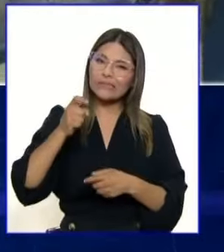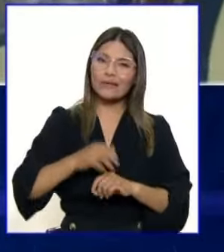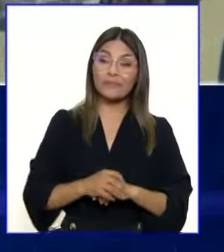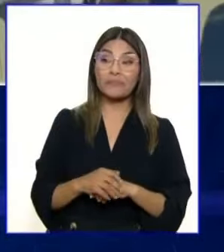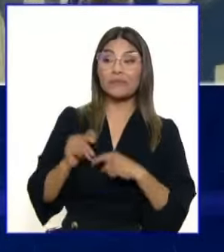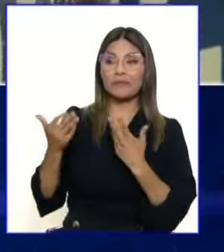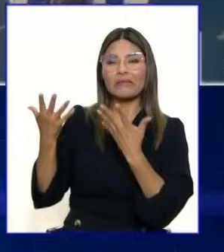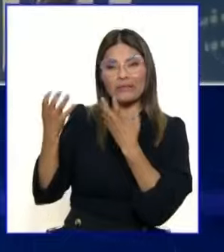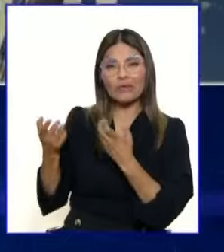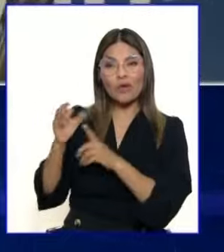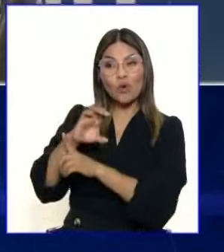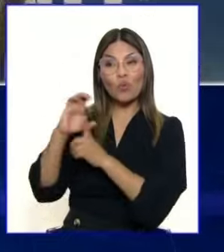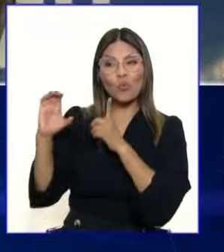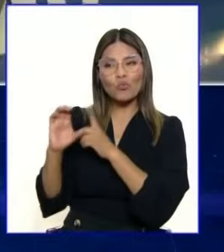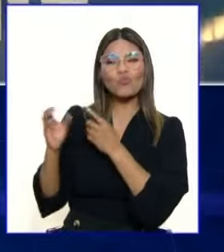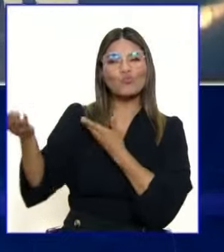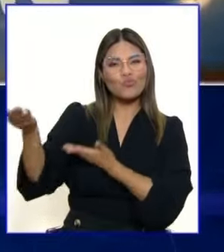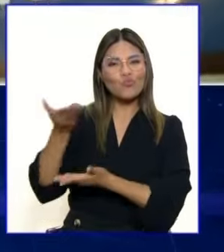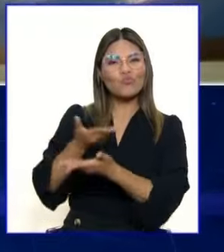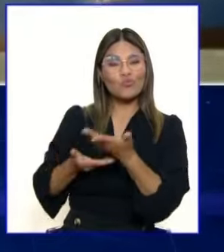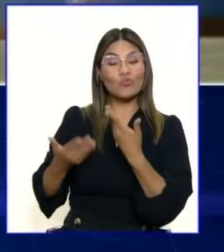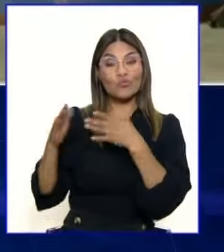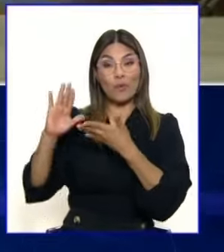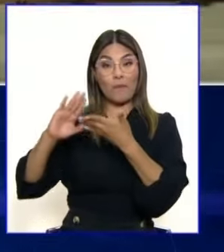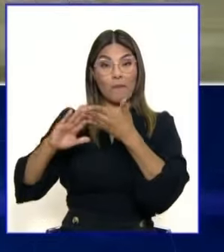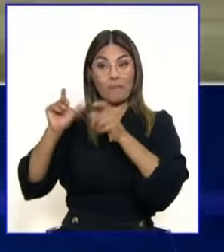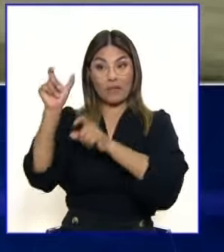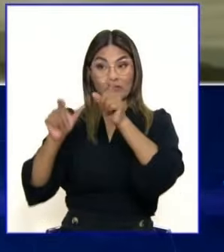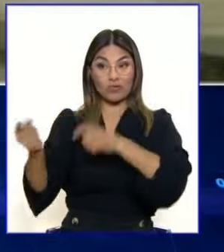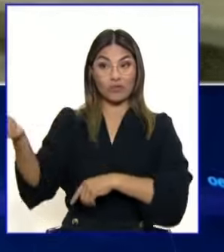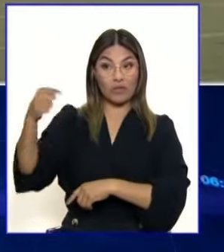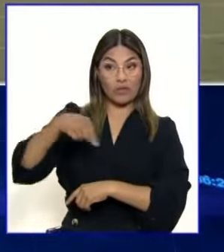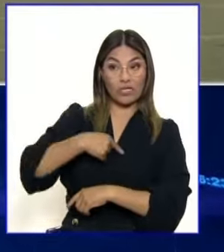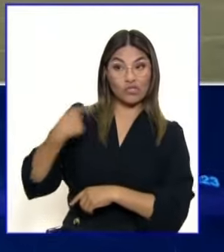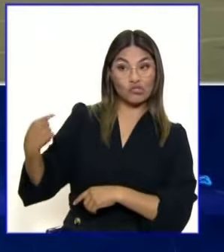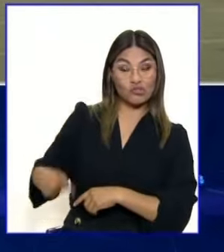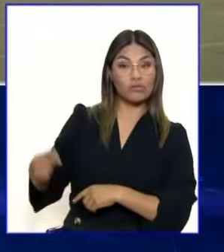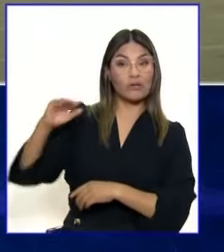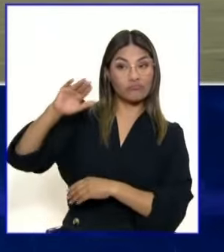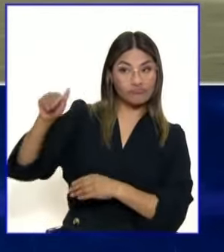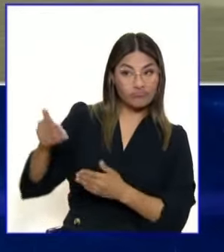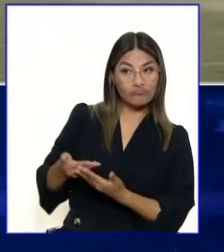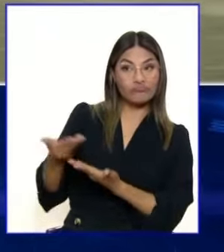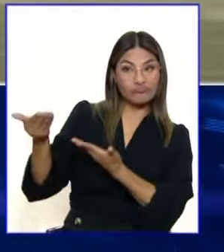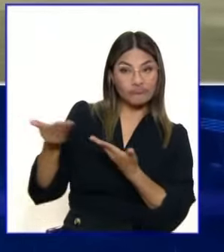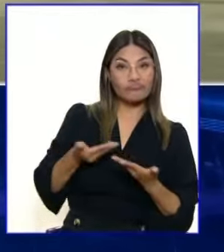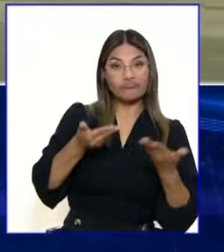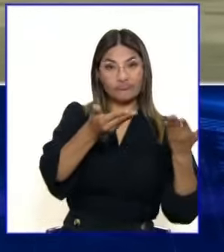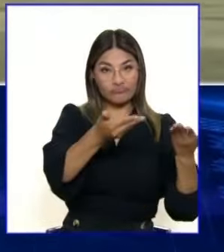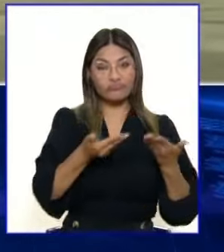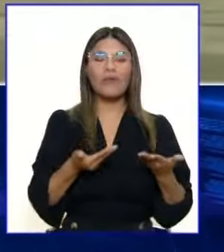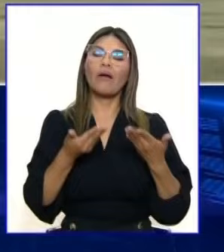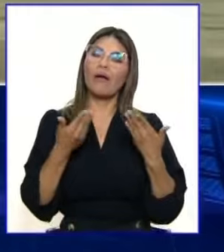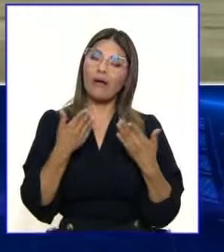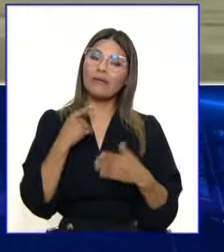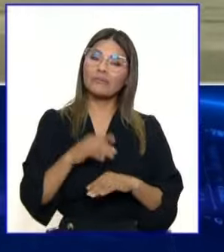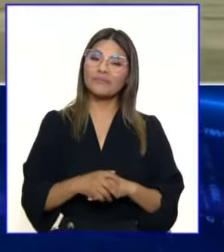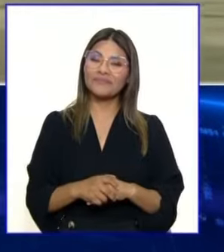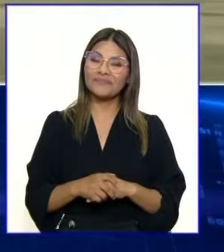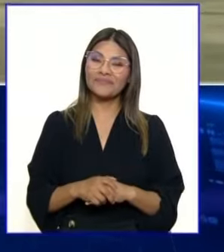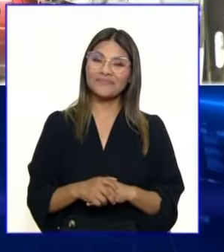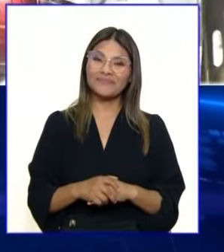intercambio cultural con la comunidad de ciudadanos chinos que ya han estado llegando, están presentes también acá en la ciudad.